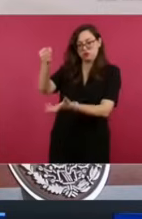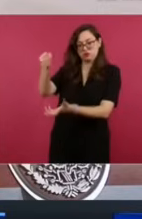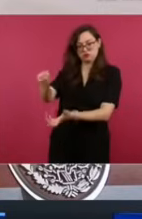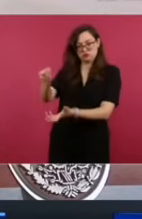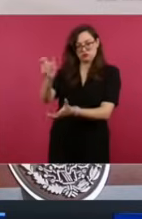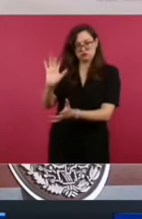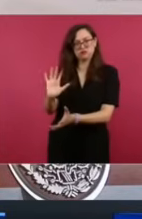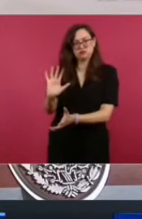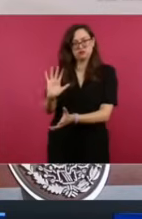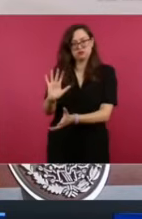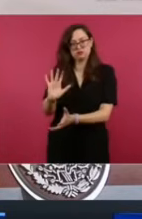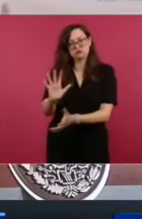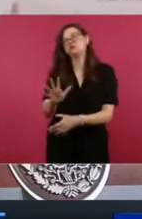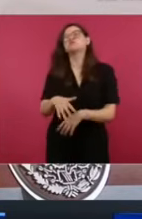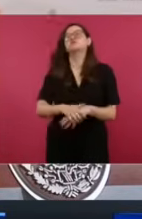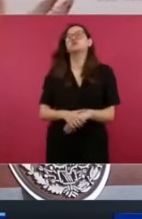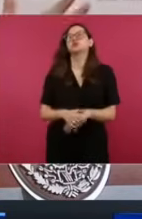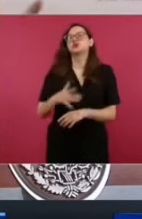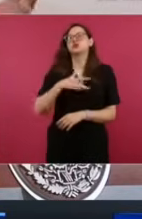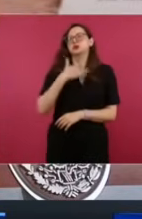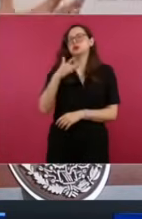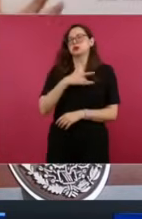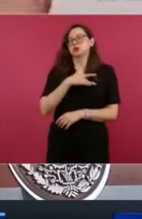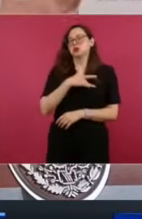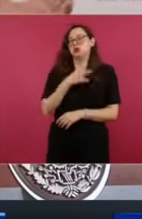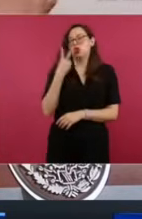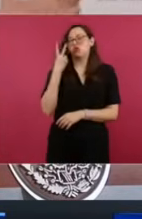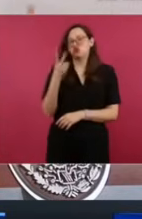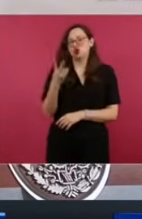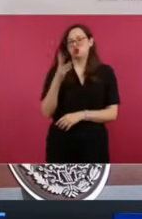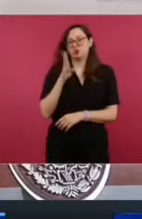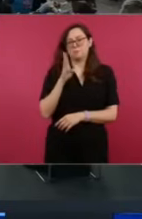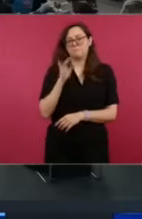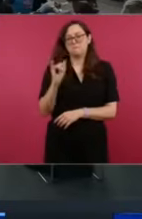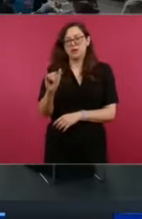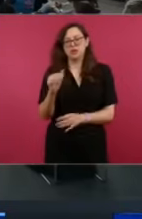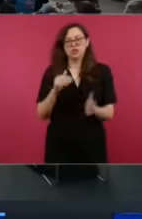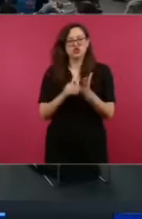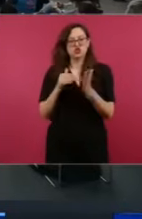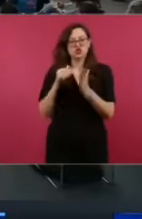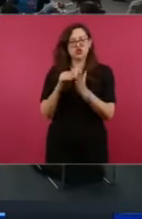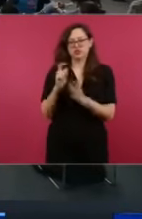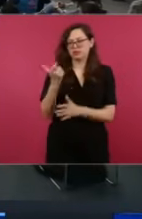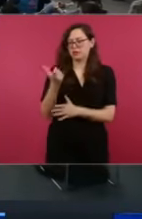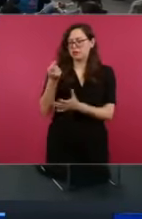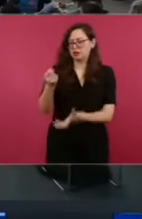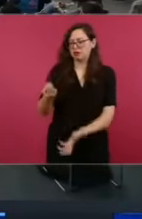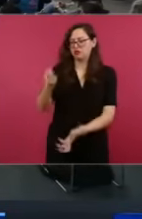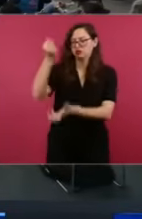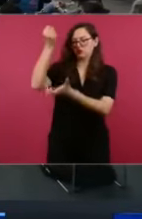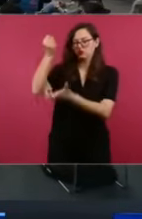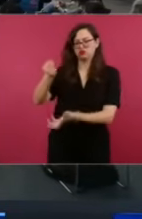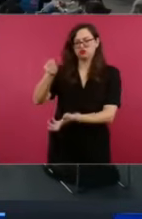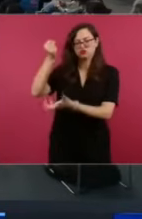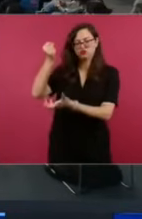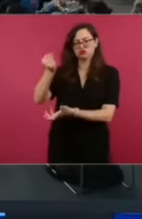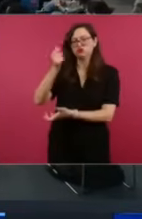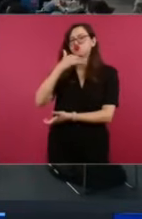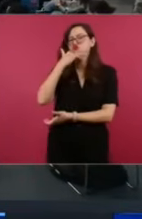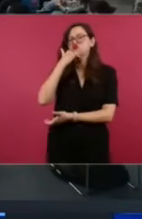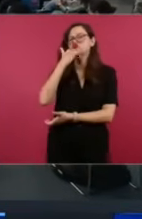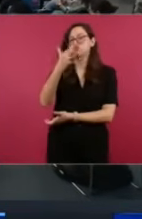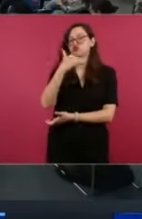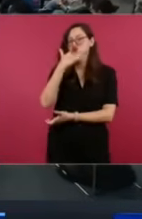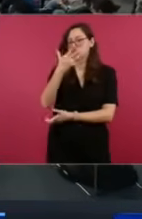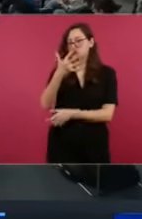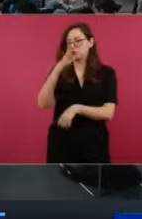rumores, tremenda de un ambiente de violencia, y pues a la hora resulta de que